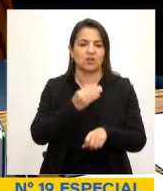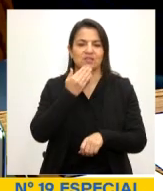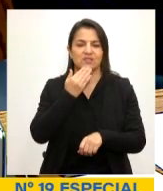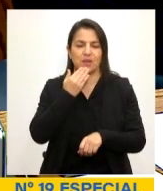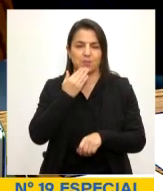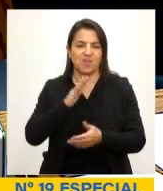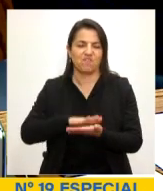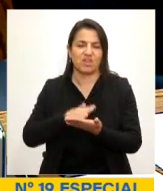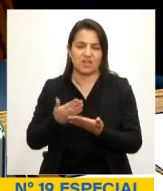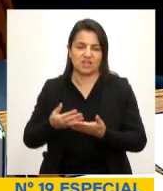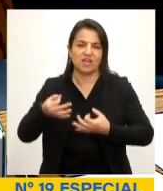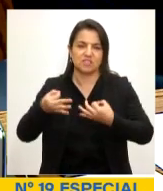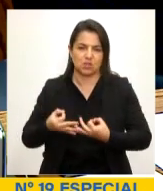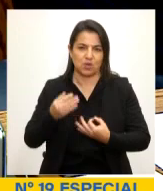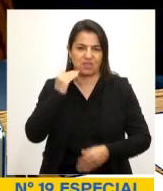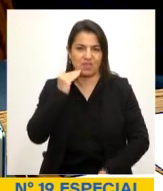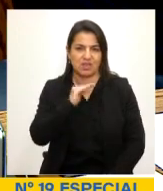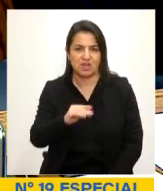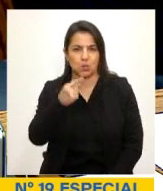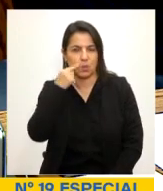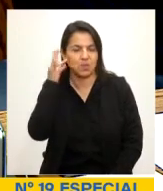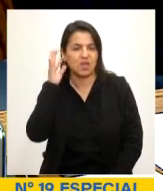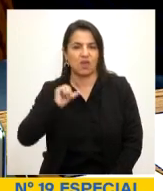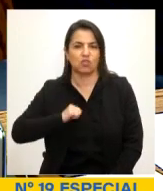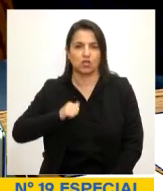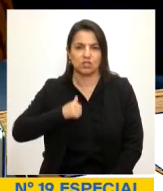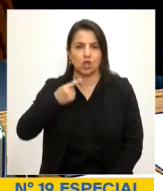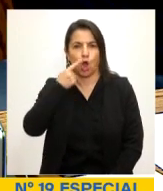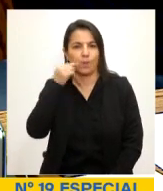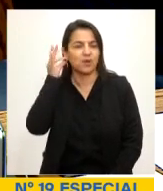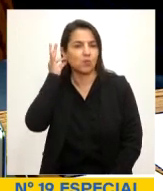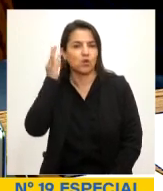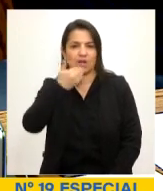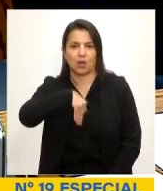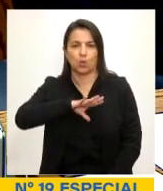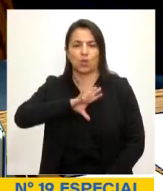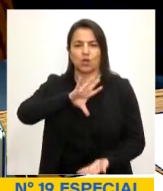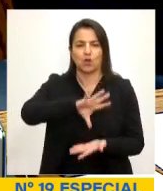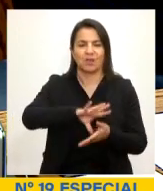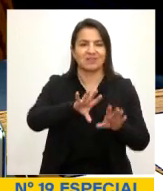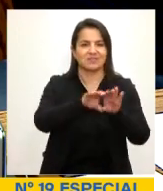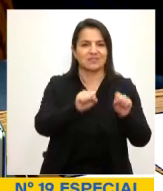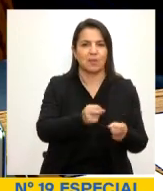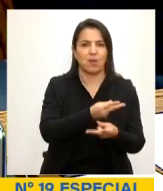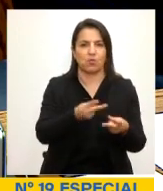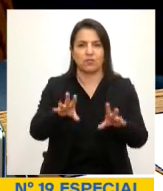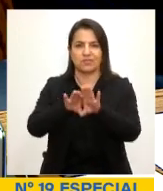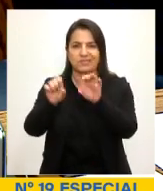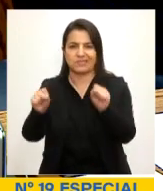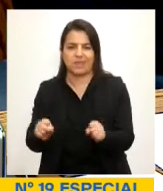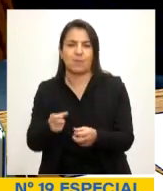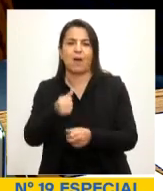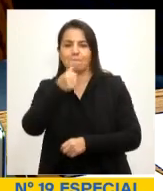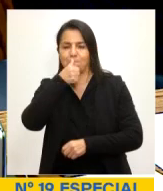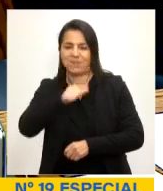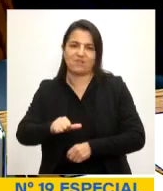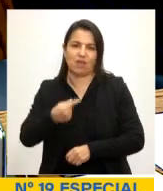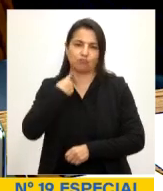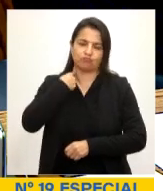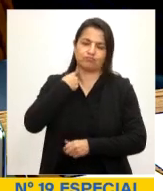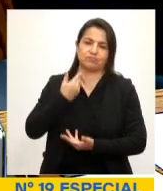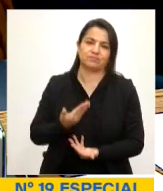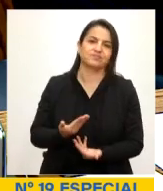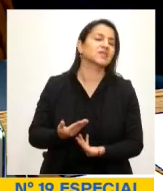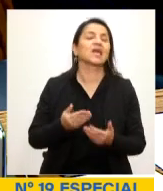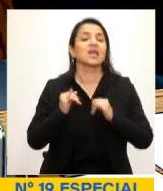a niños niñas adolescentes hombres y mujeres de nuestra patria del sistema público y del sistema privado el informe de la comisión mixta